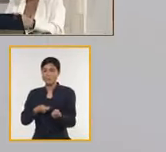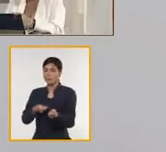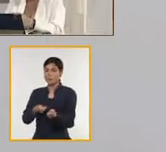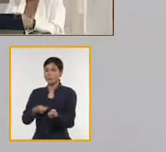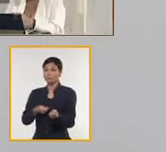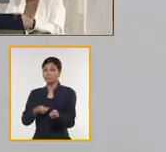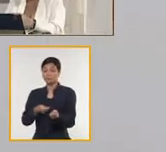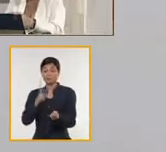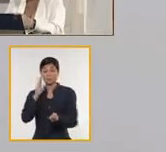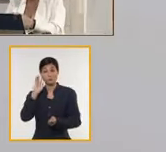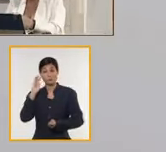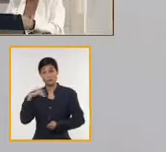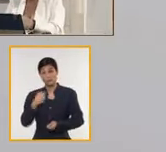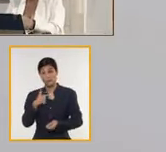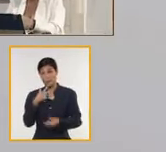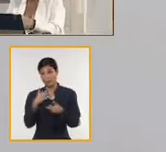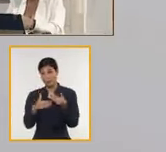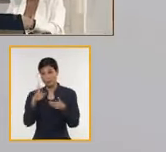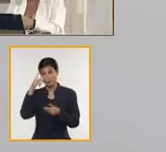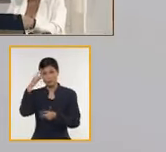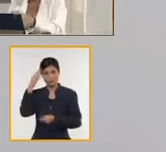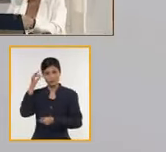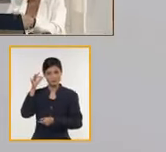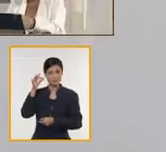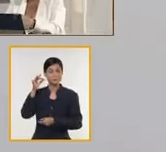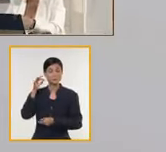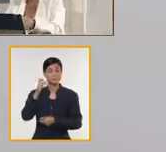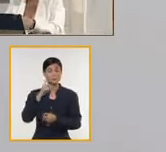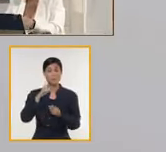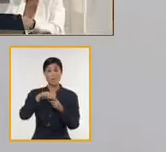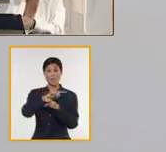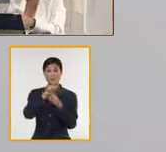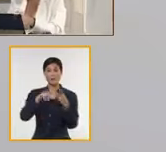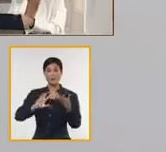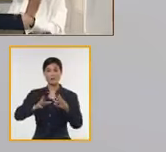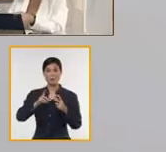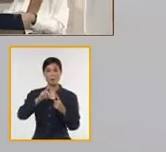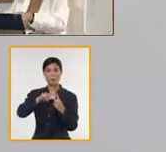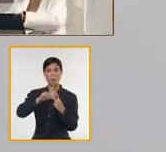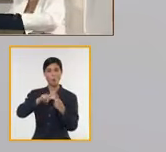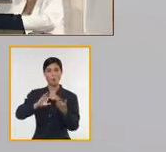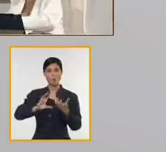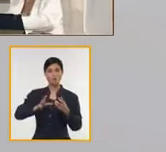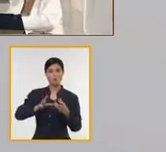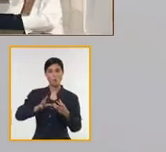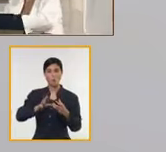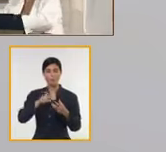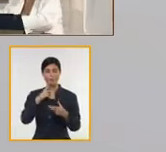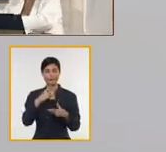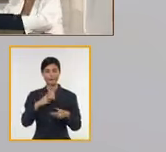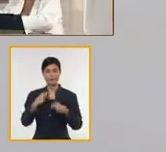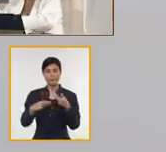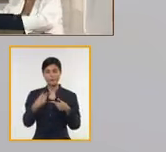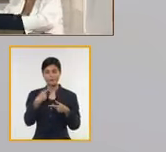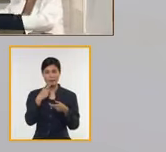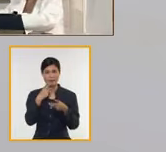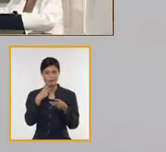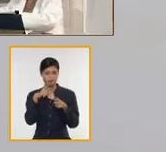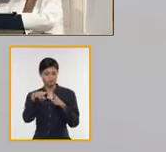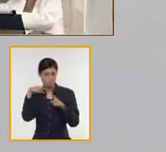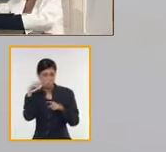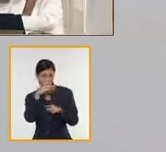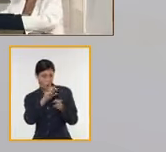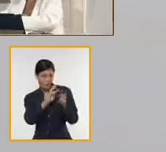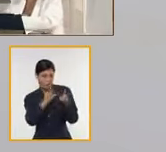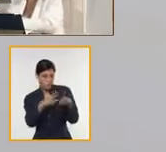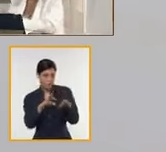operaciones psicológicas que llevan 3 niveles, un primer nivel, un nivel estratégico, con el uso de los medios de comunicación y los sitios de redes